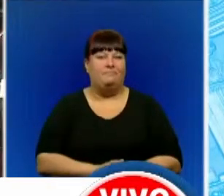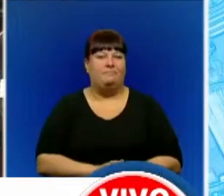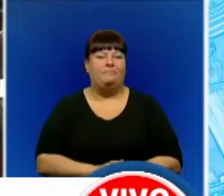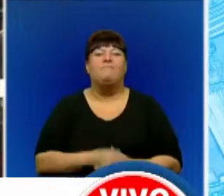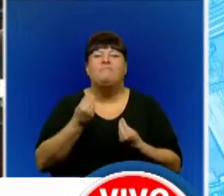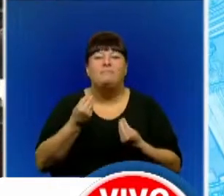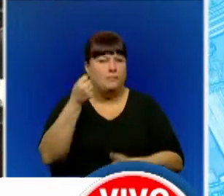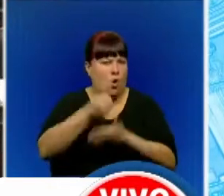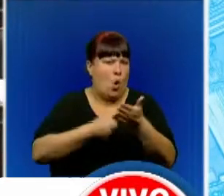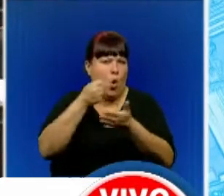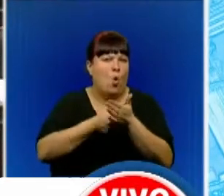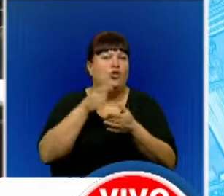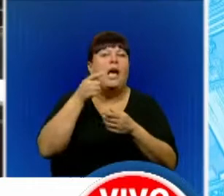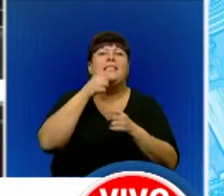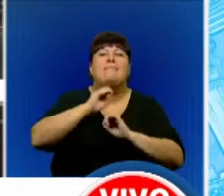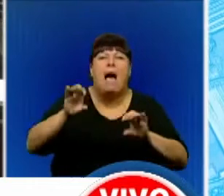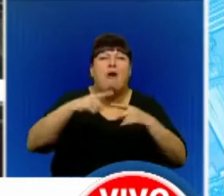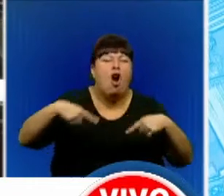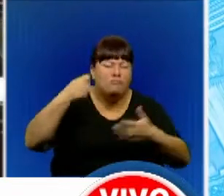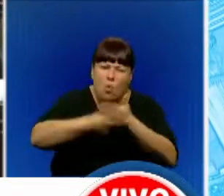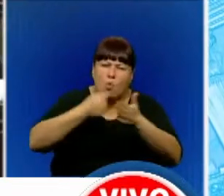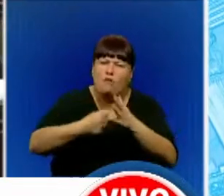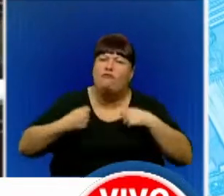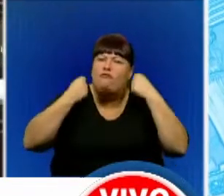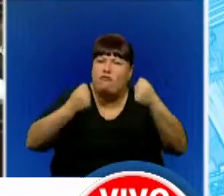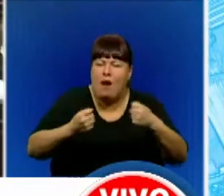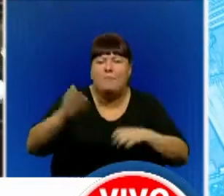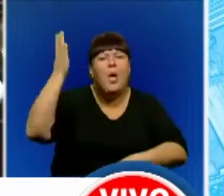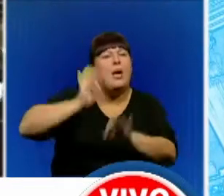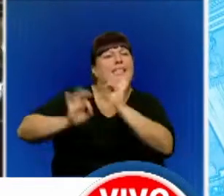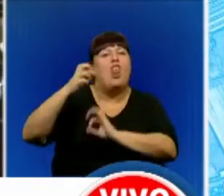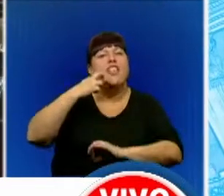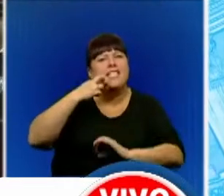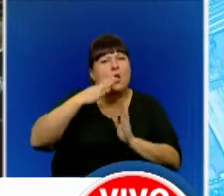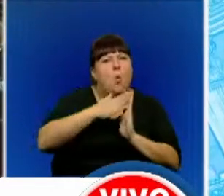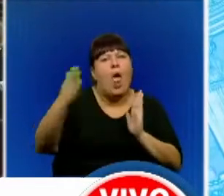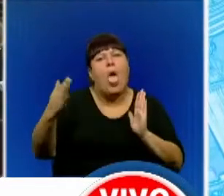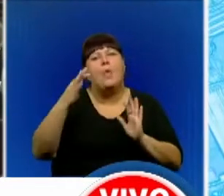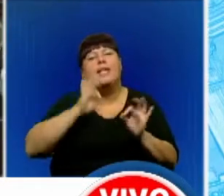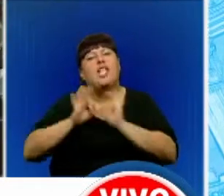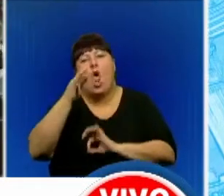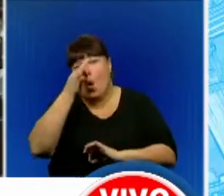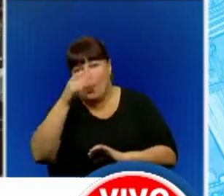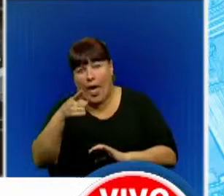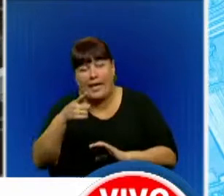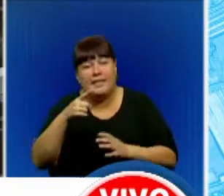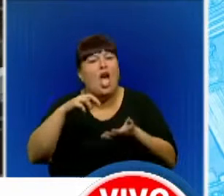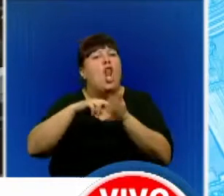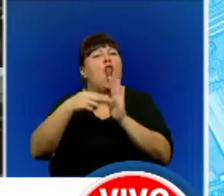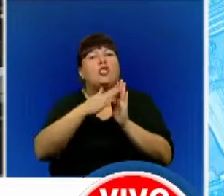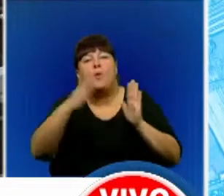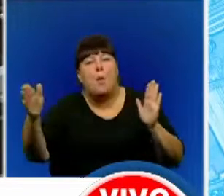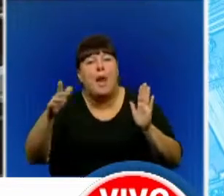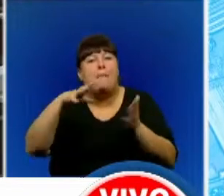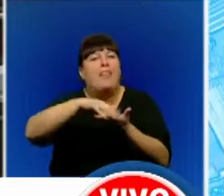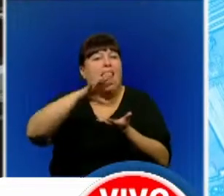que es la lucha contra la adversidad. Allá por el siglo XIX y el siglo XX, la adversidad de